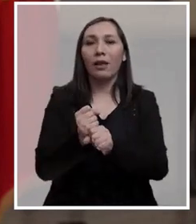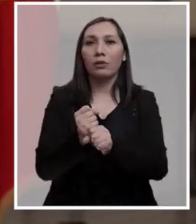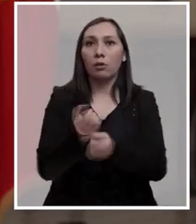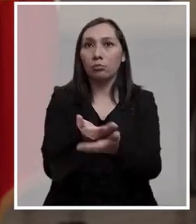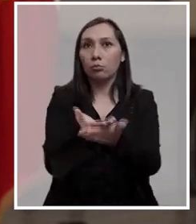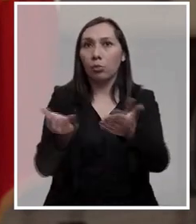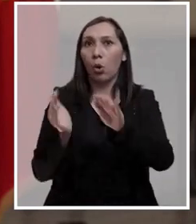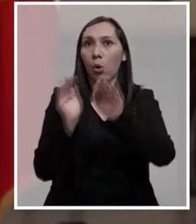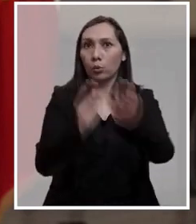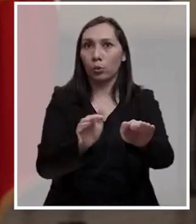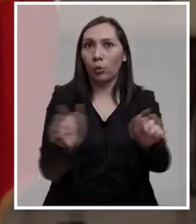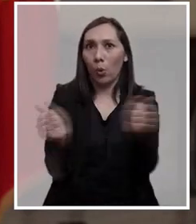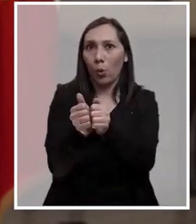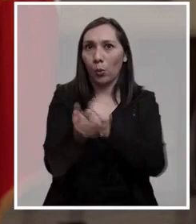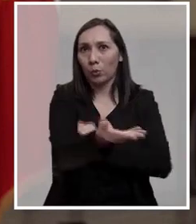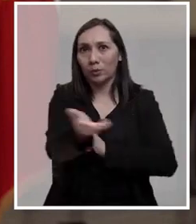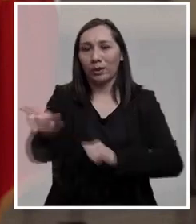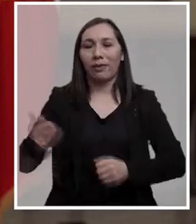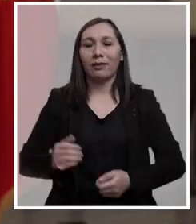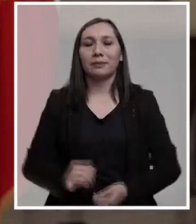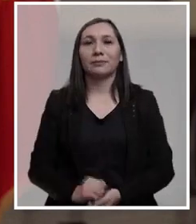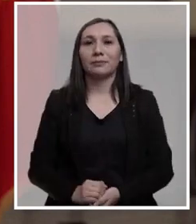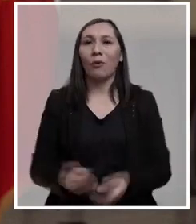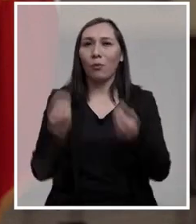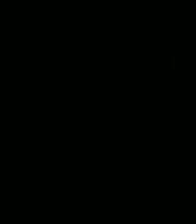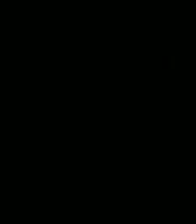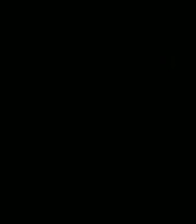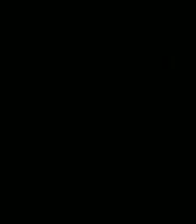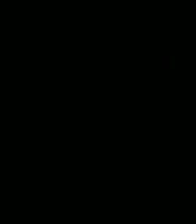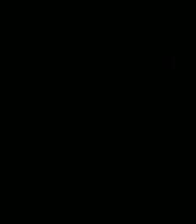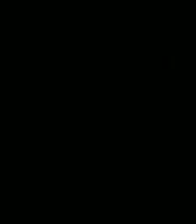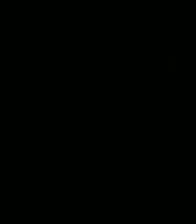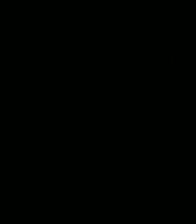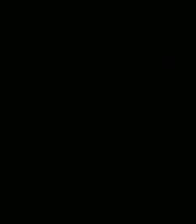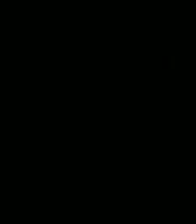trabajando por ustedes y con ustedes